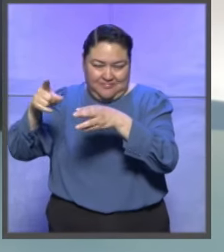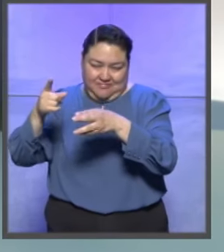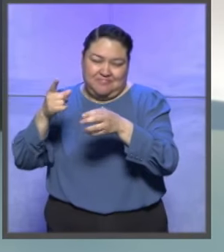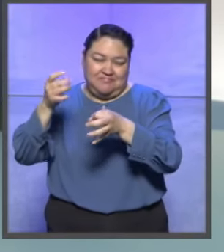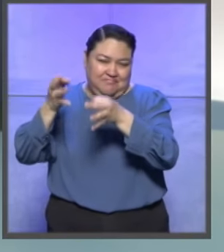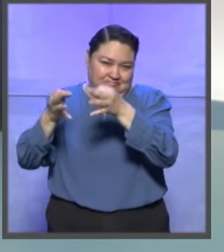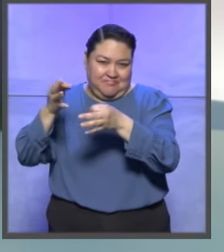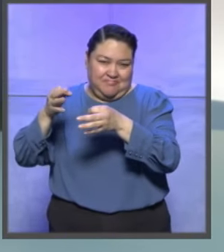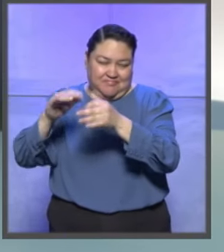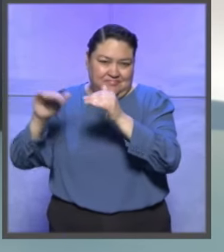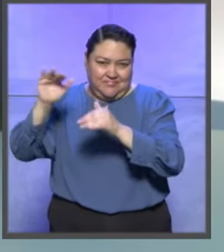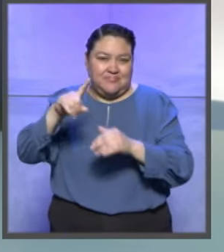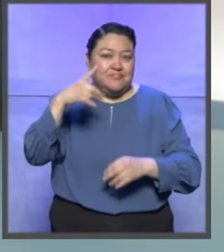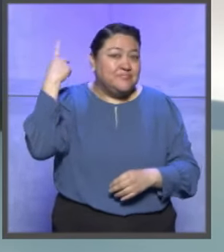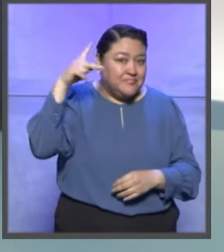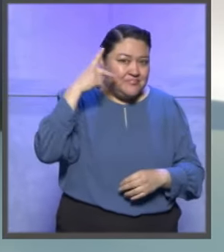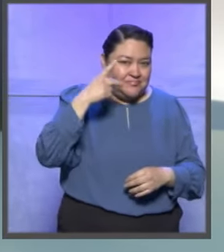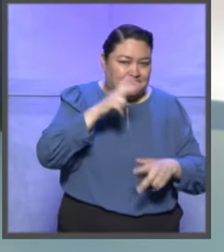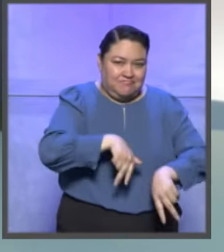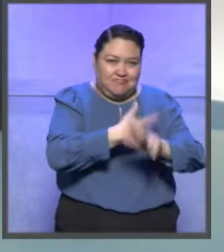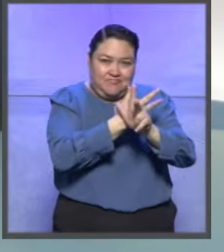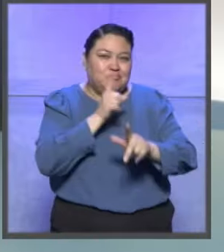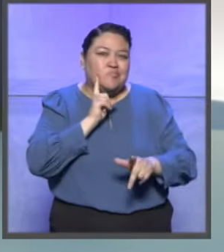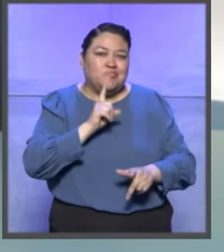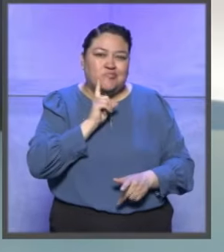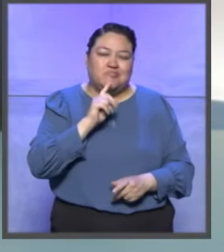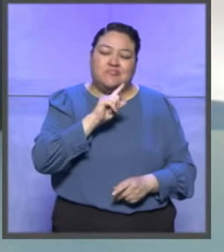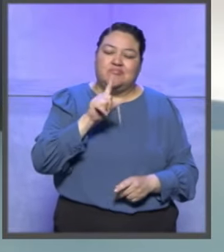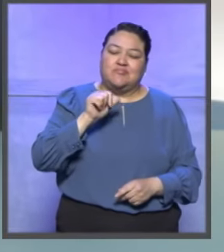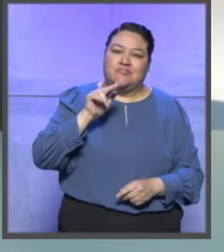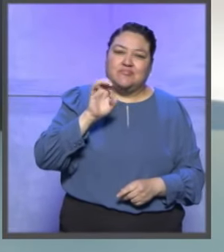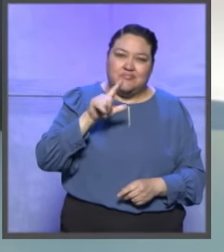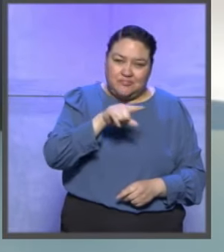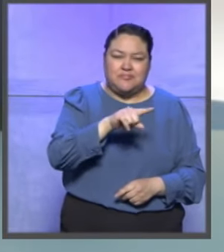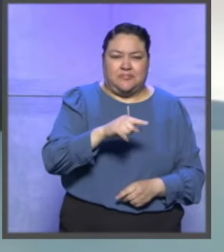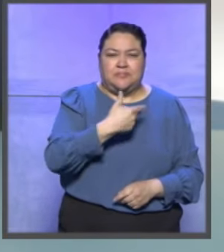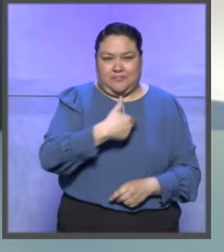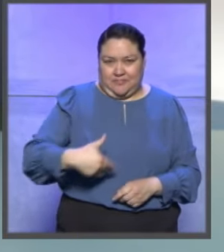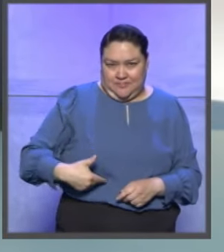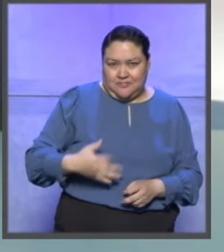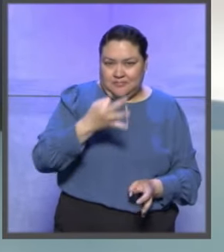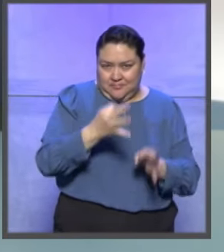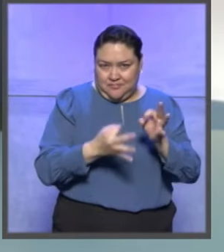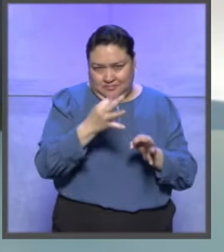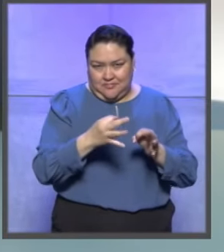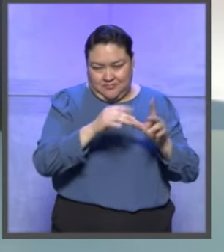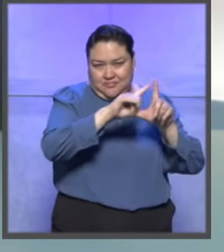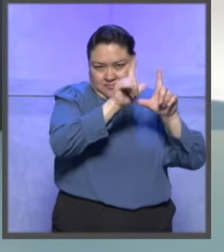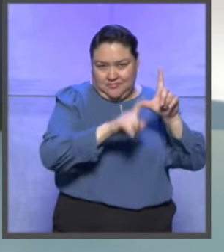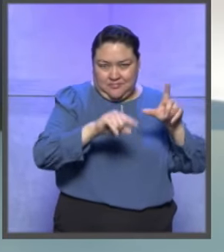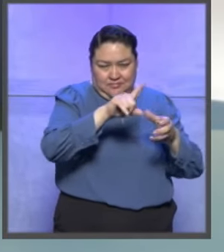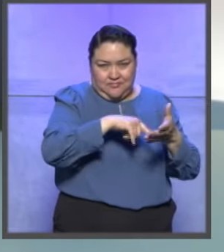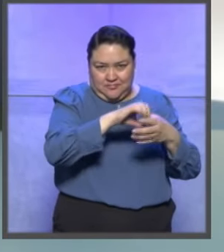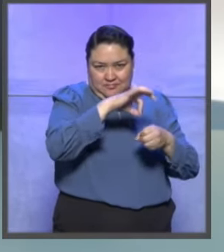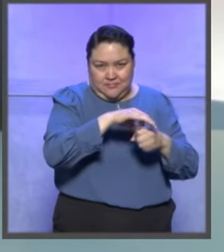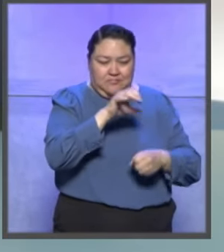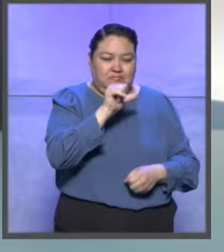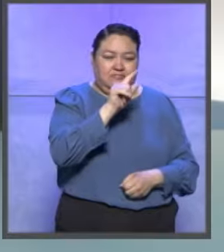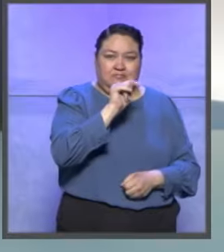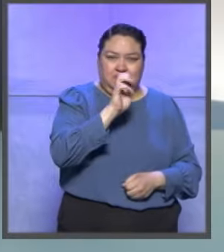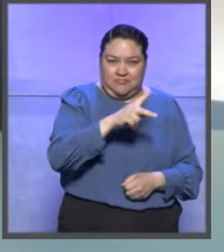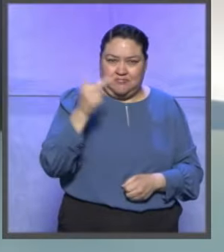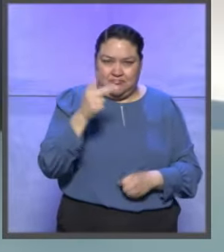Magistradas y Magistrados Electorales Locales de los Estados Unidos Mexicanos. Y desde Puebla también nos acompaña la magistrada Norma Angélica Sandoval, presidenta de la Asociación de Tribunales